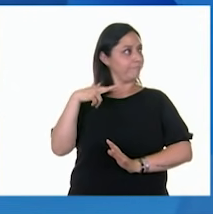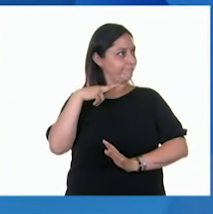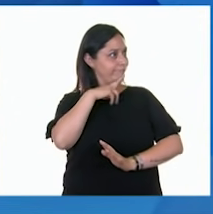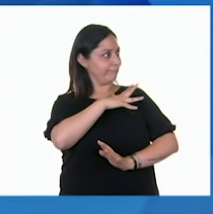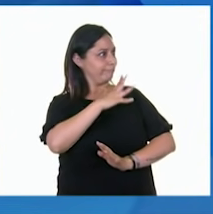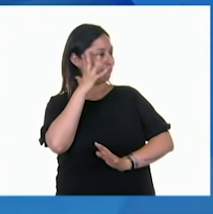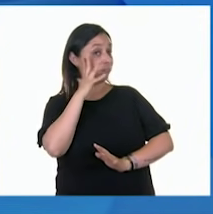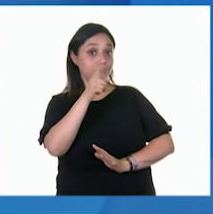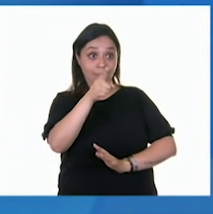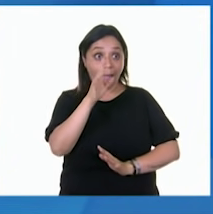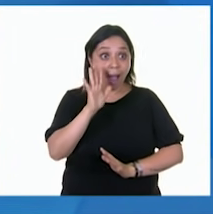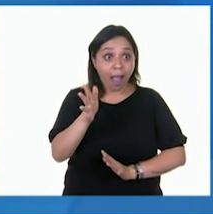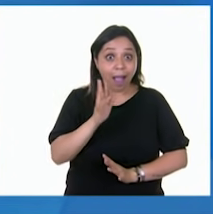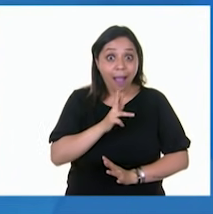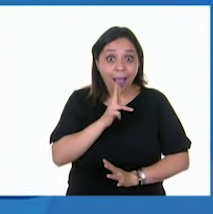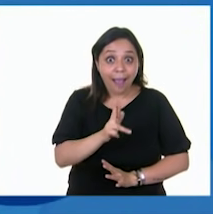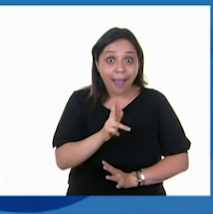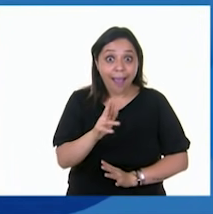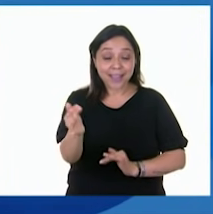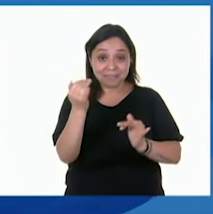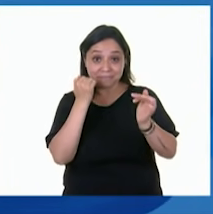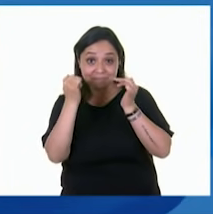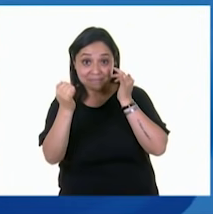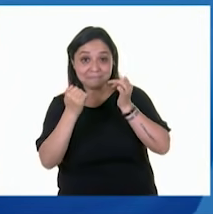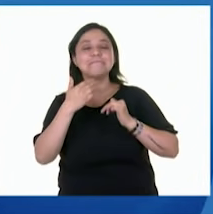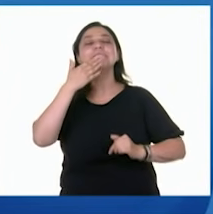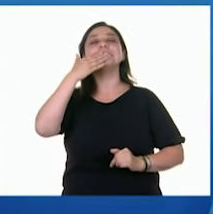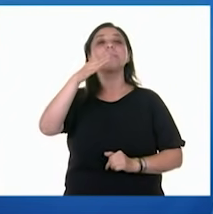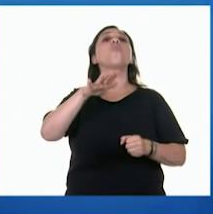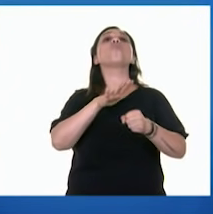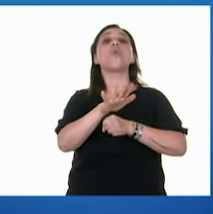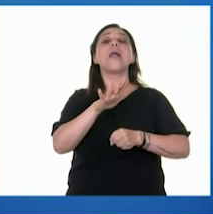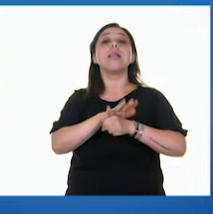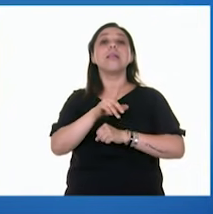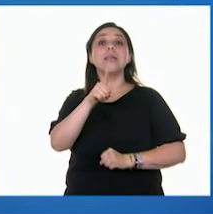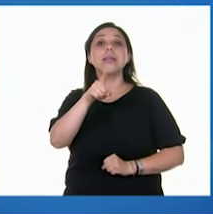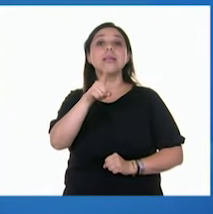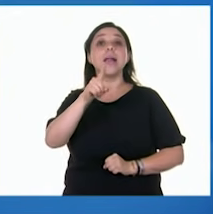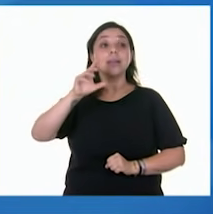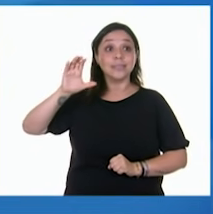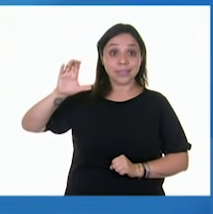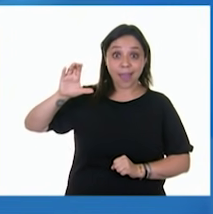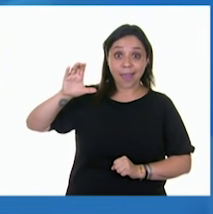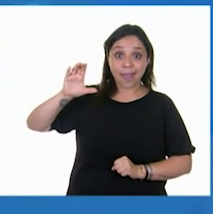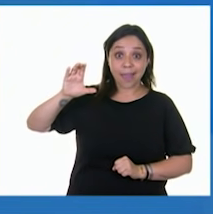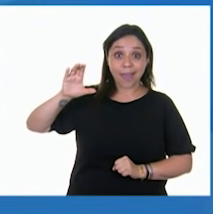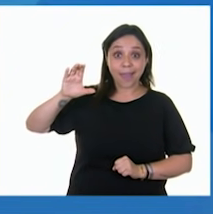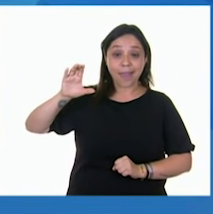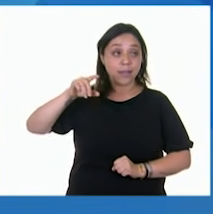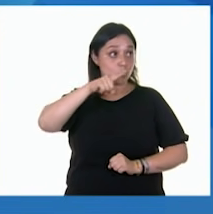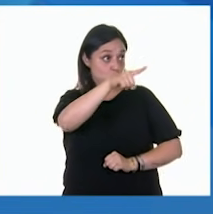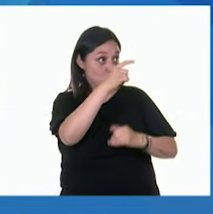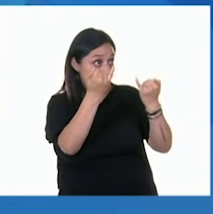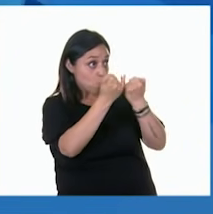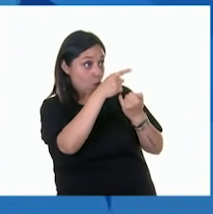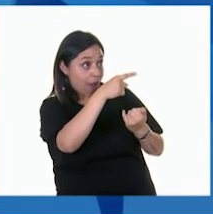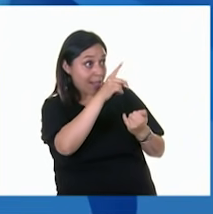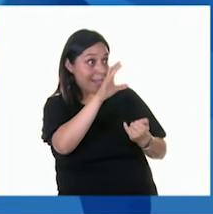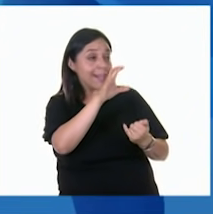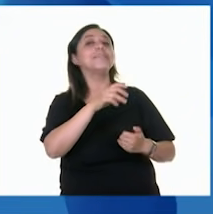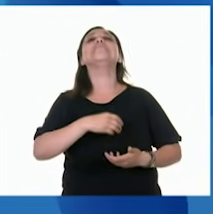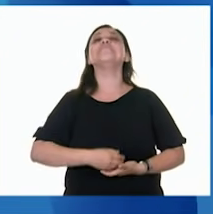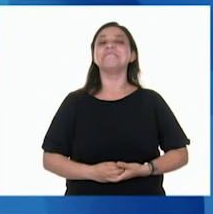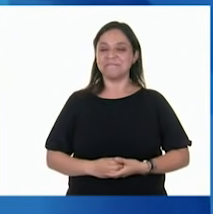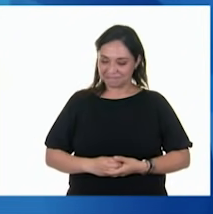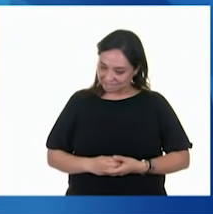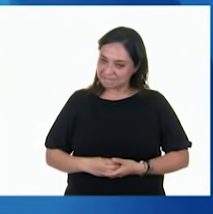también ya tienen la respuesta? ¿Sí? ¡Sí! Ok. ¿Cuál dicen que es? ¿La C? Mariana, ¿tú también tienes la C? ¡Sí! ¿Sí?